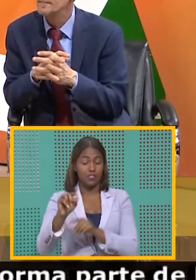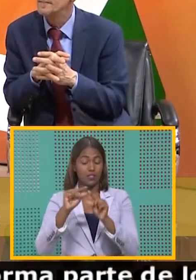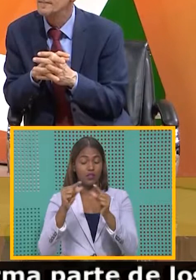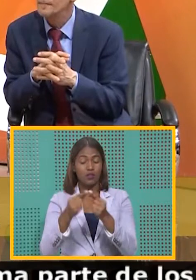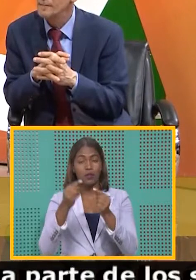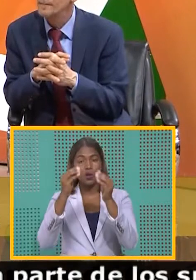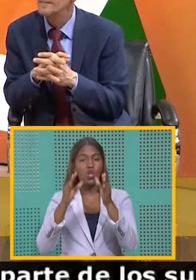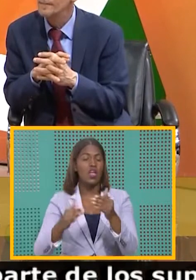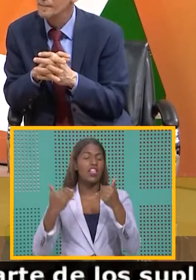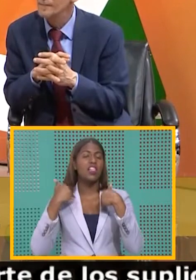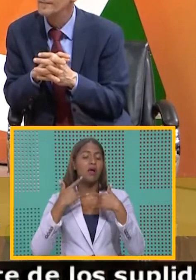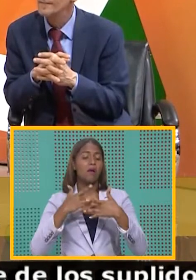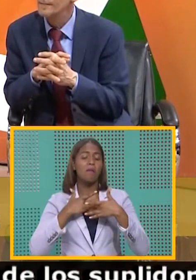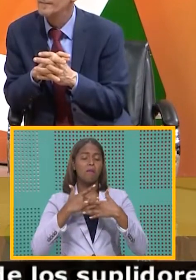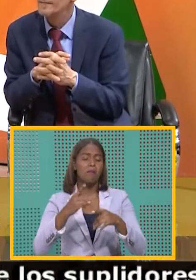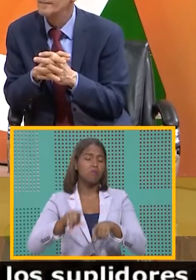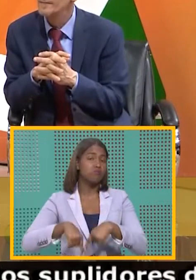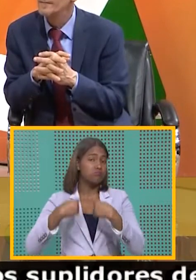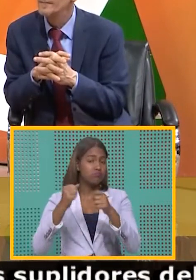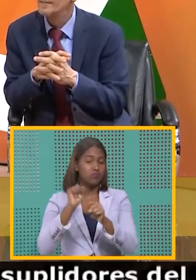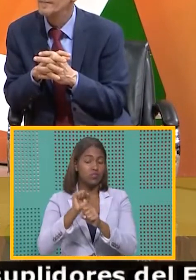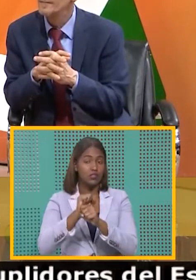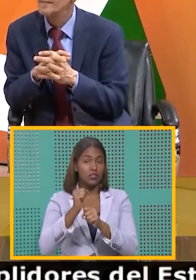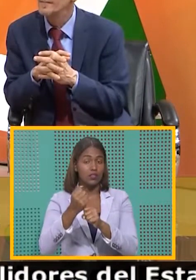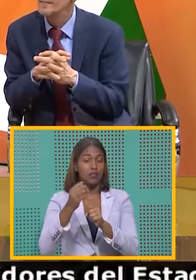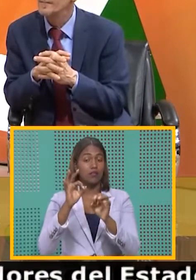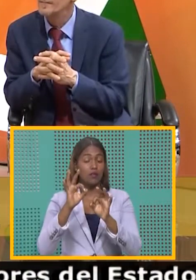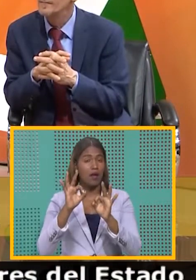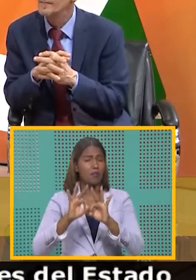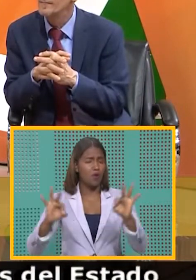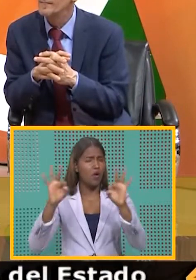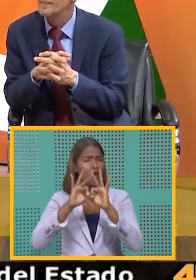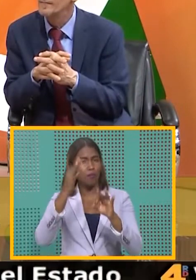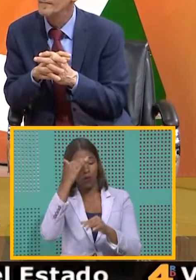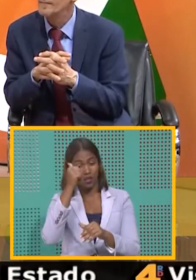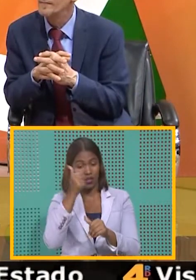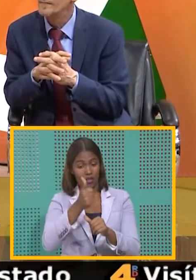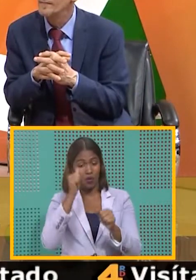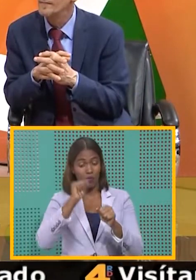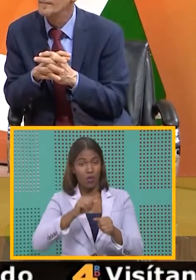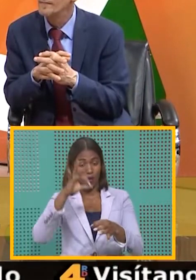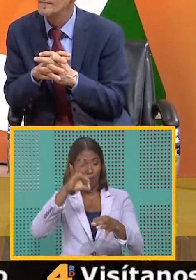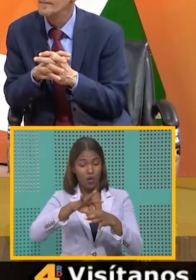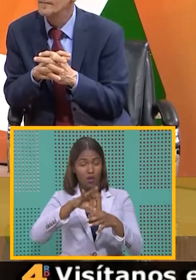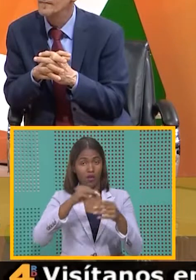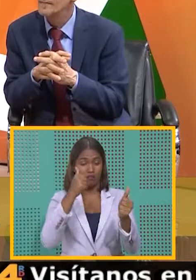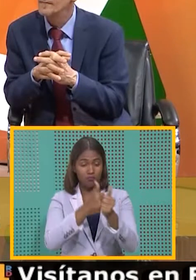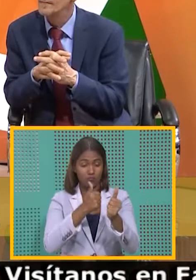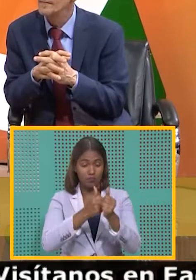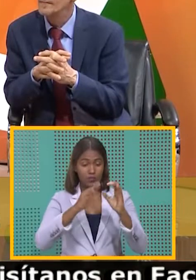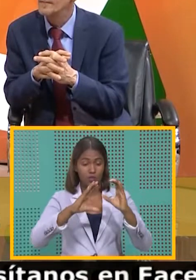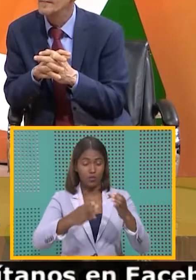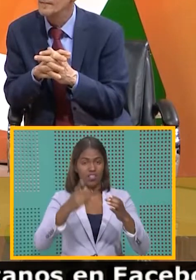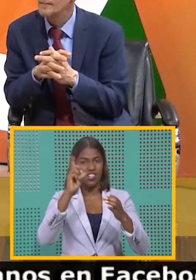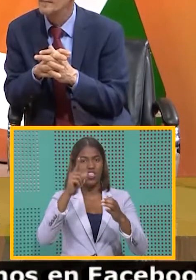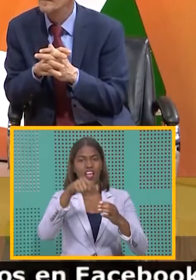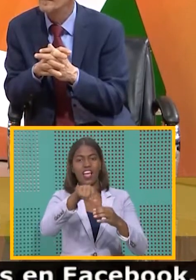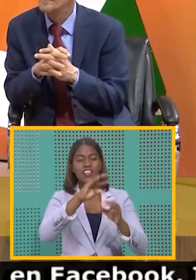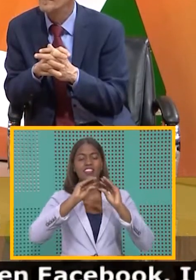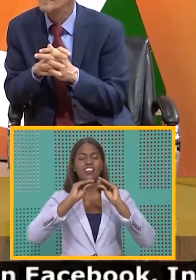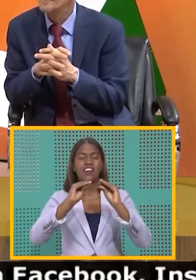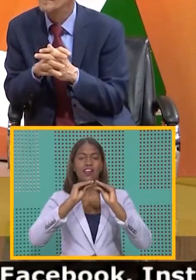una modalidad interesante porque ellos pueden votar en los mismos recintos donde imparten